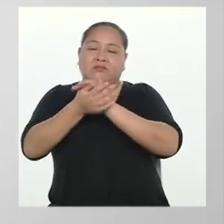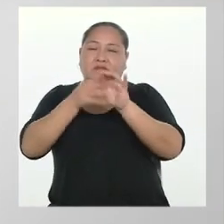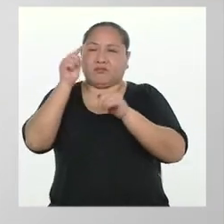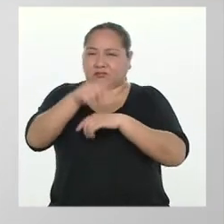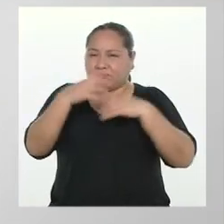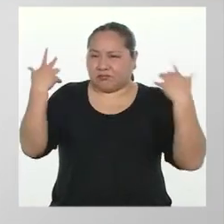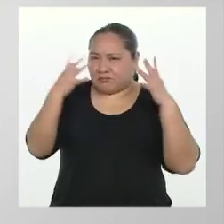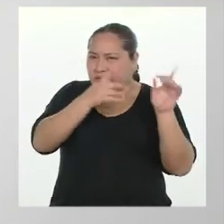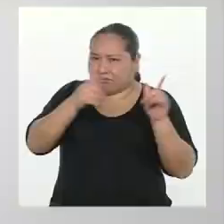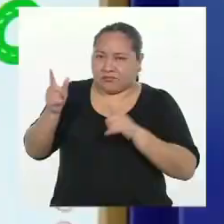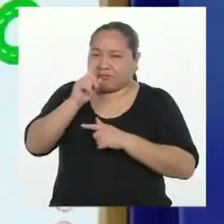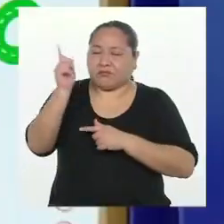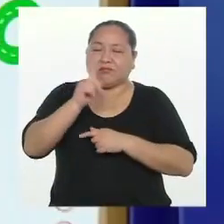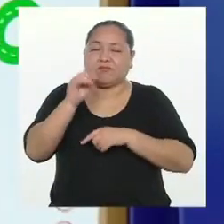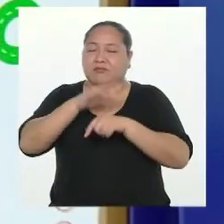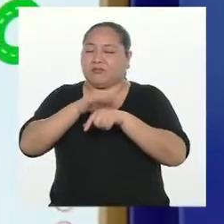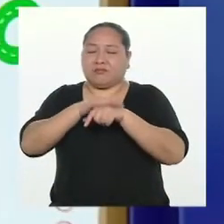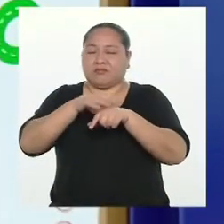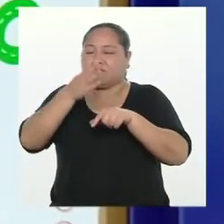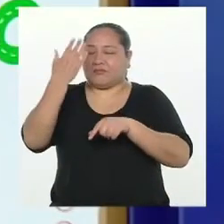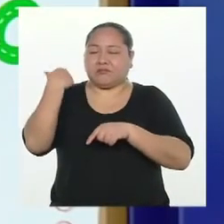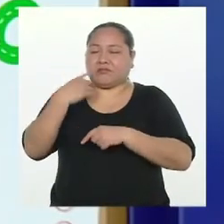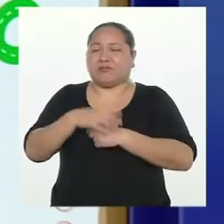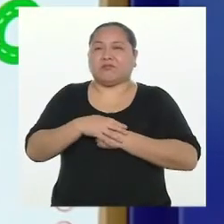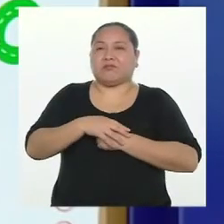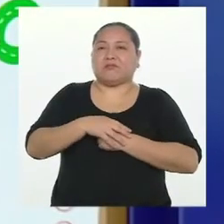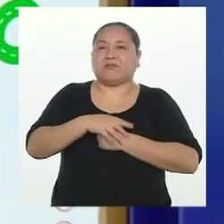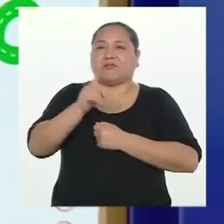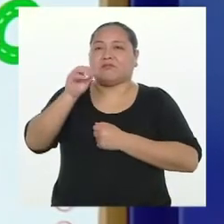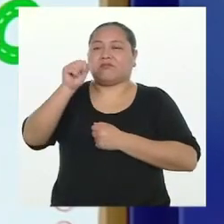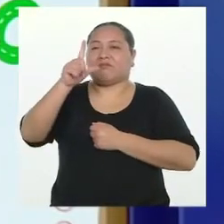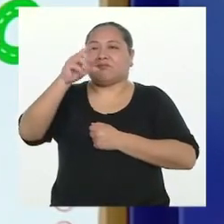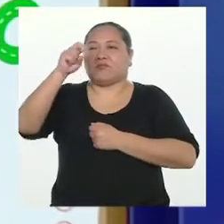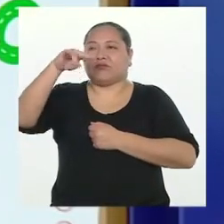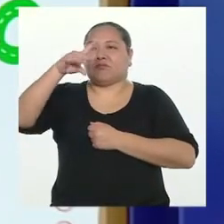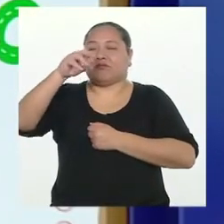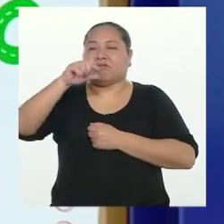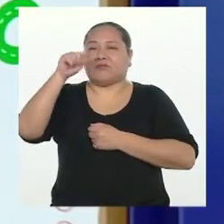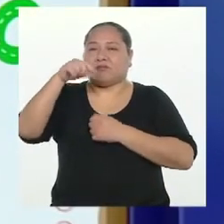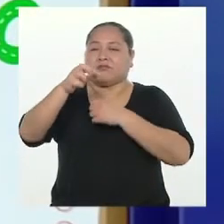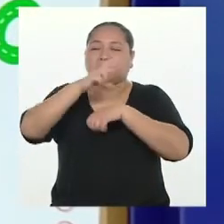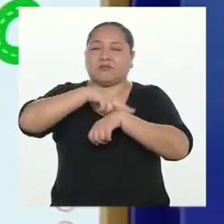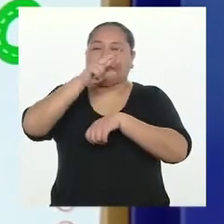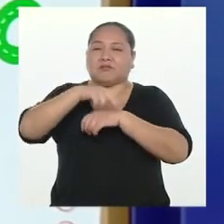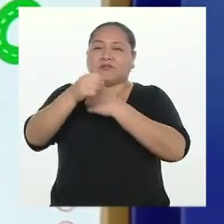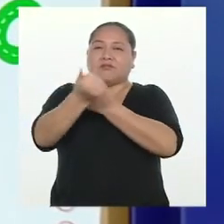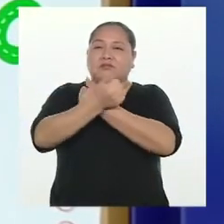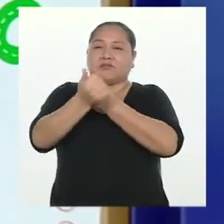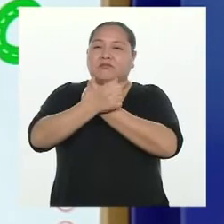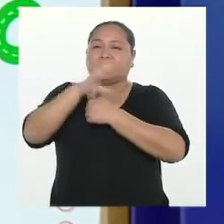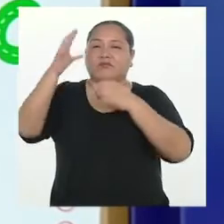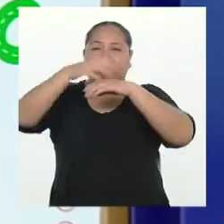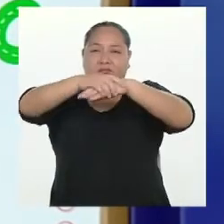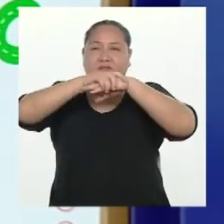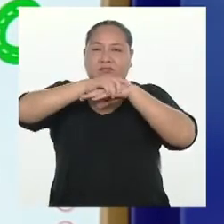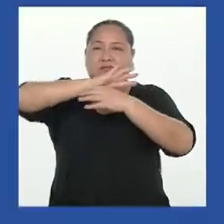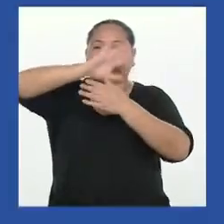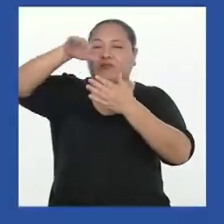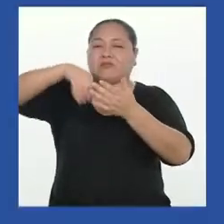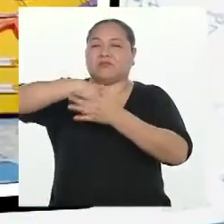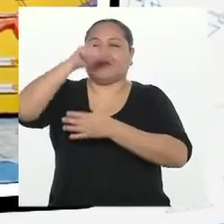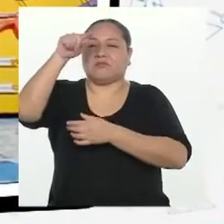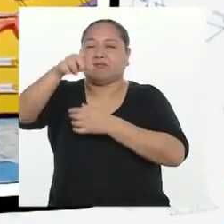prevenir enfermedades. Tenemos otra pregunta de Alondra, de la región de Ayacucho. Saludos a todas y a todos en